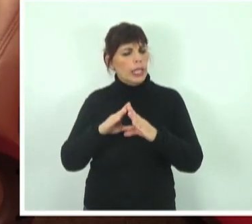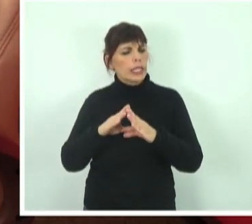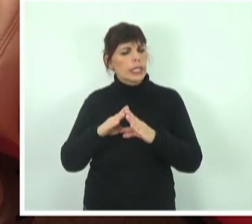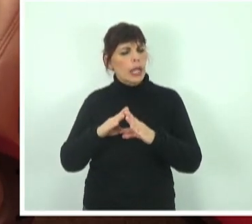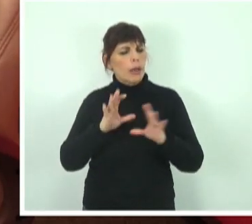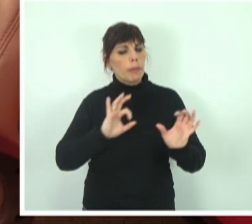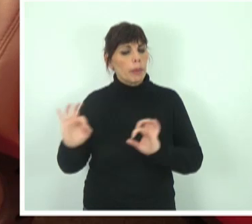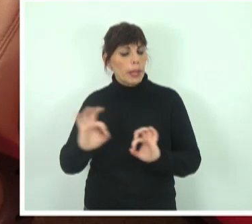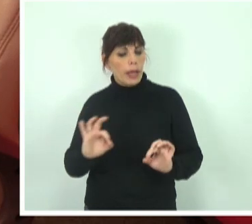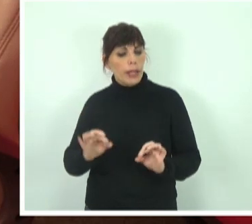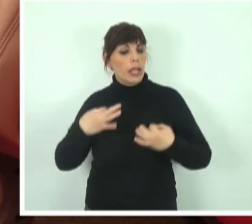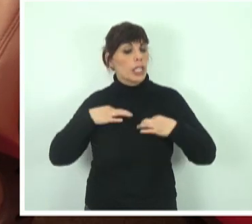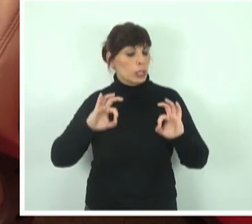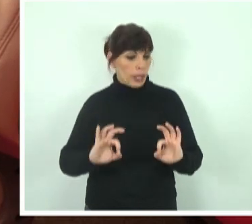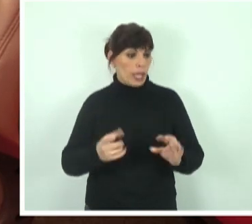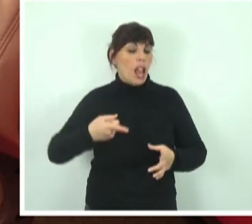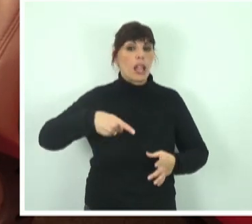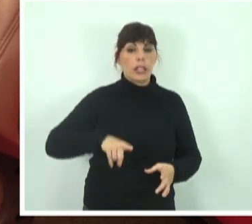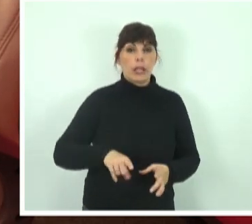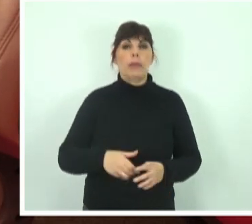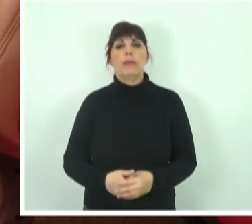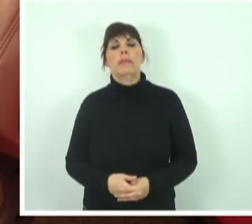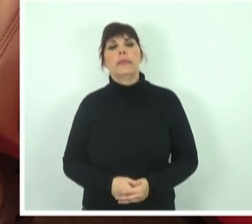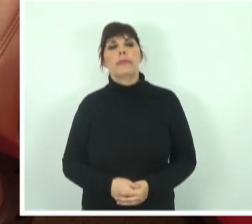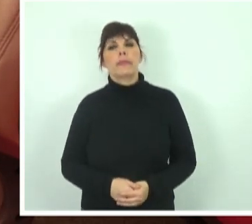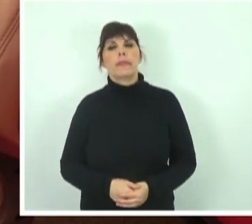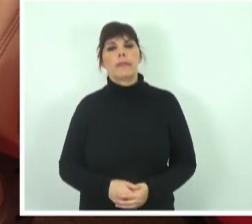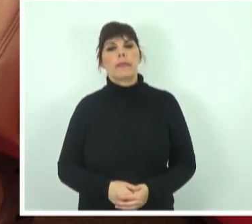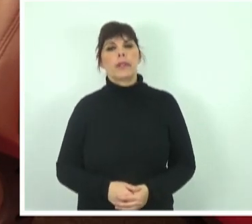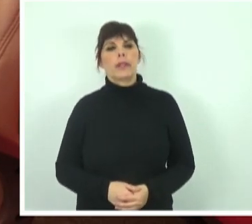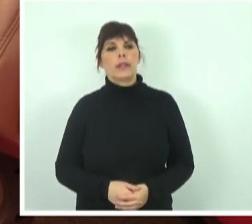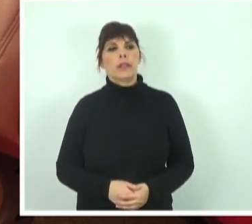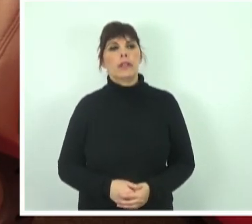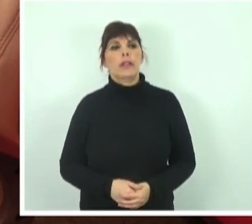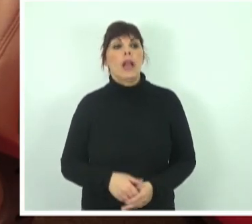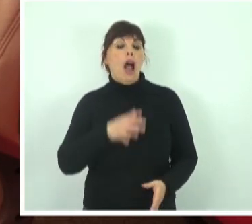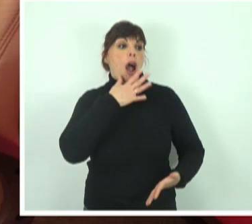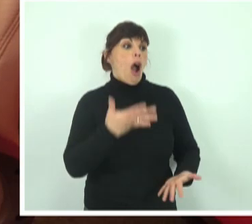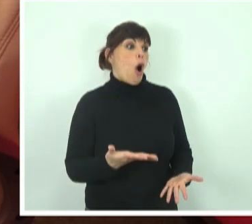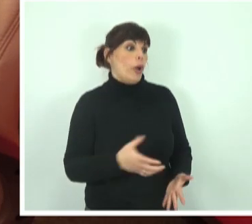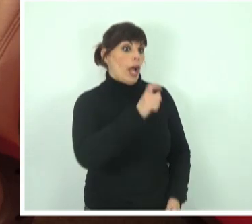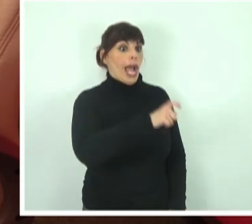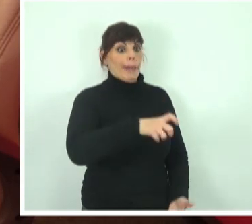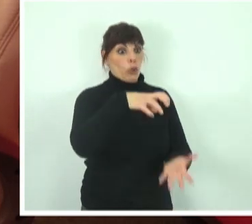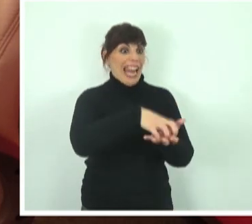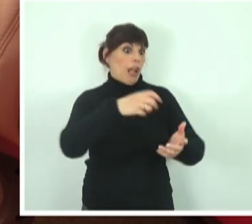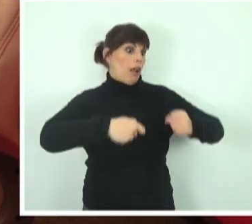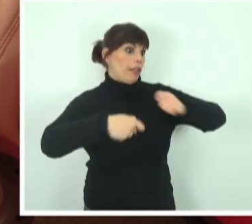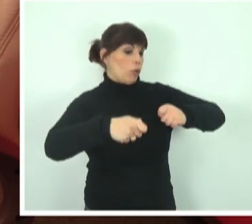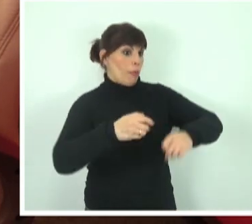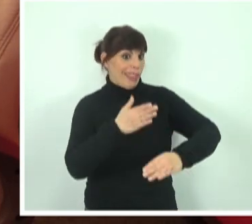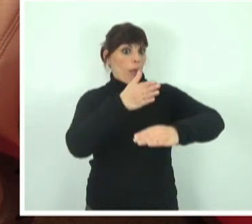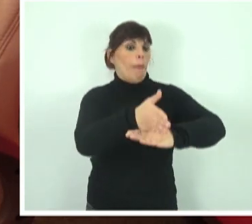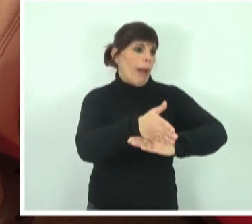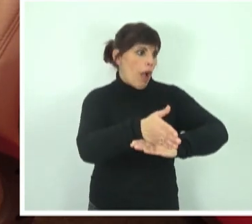ir. Porque es interesante que algunos ahora sí van al centro comercial, pero no van a la iglesia porque